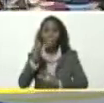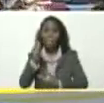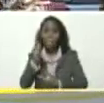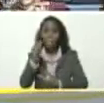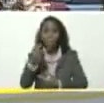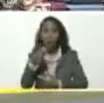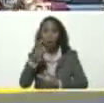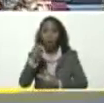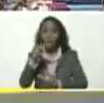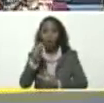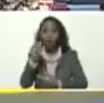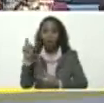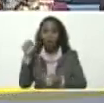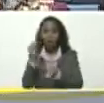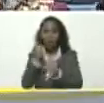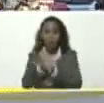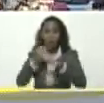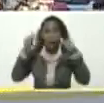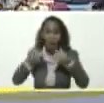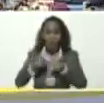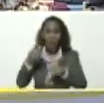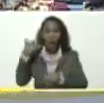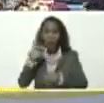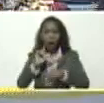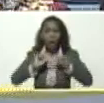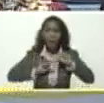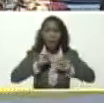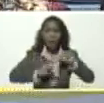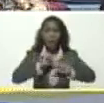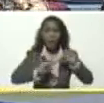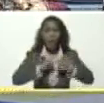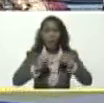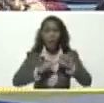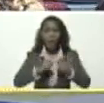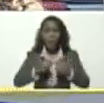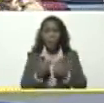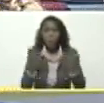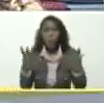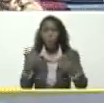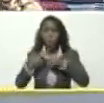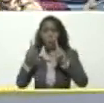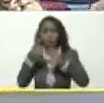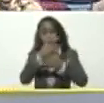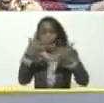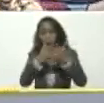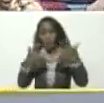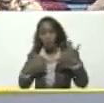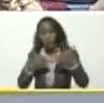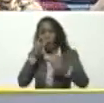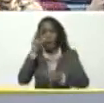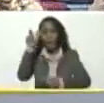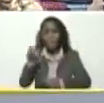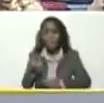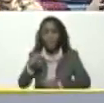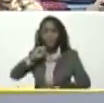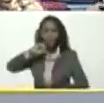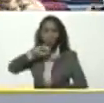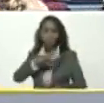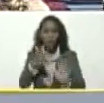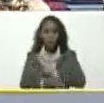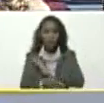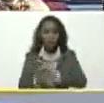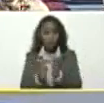Trabajo por aquí tengo el siglo de la pólvora y otros escritos. Pedro Calzadilla, historiador,